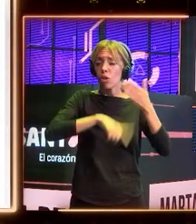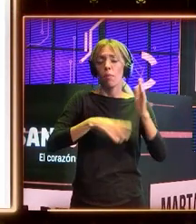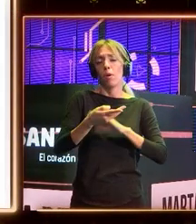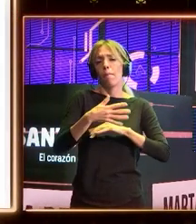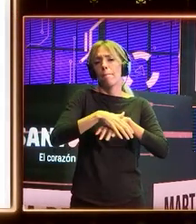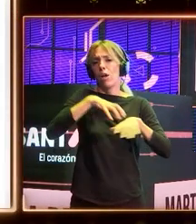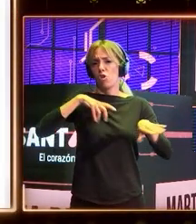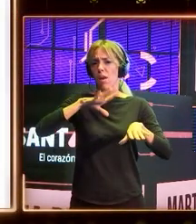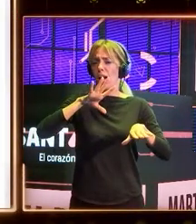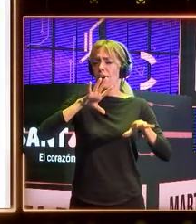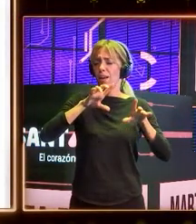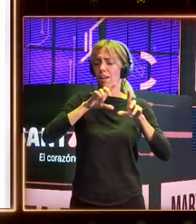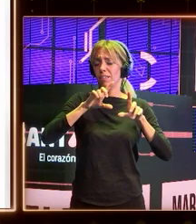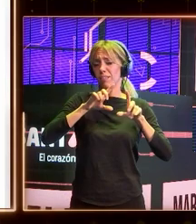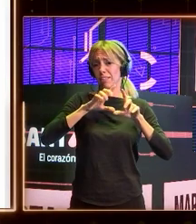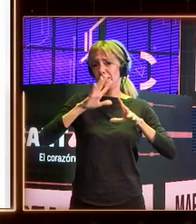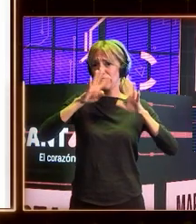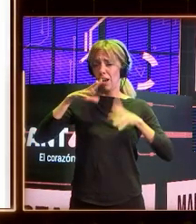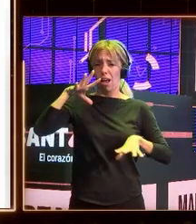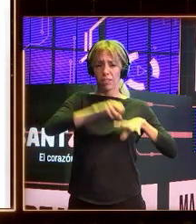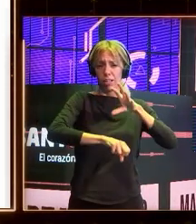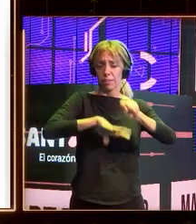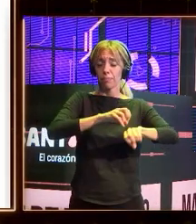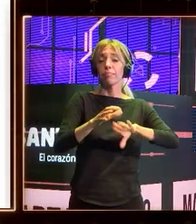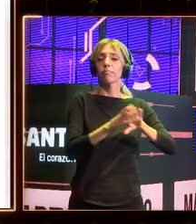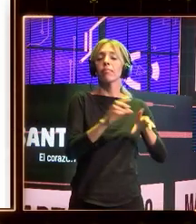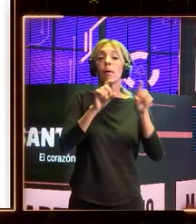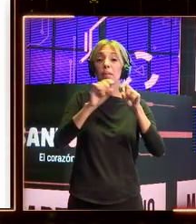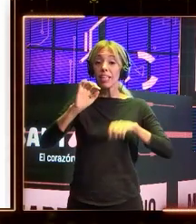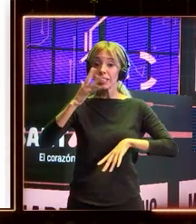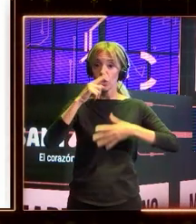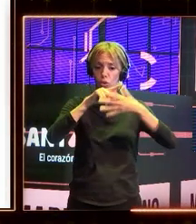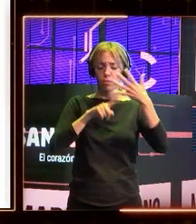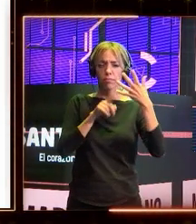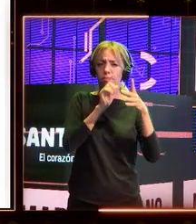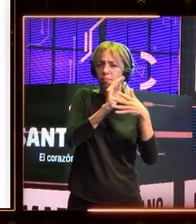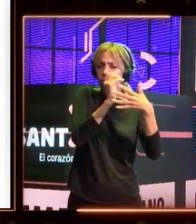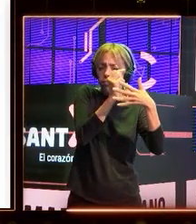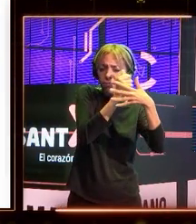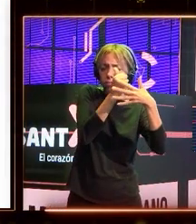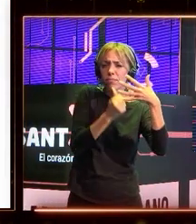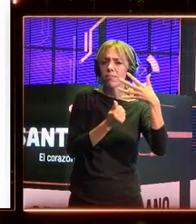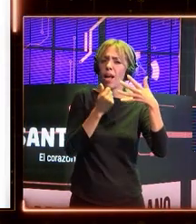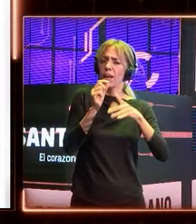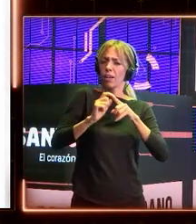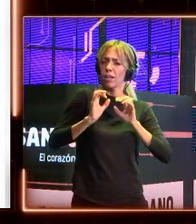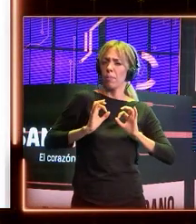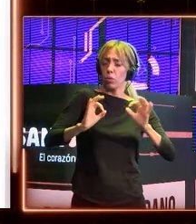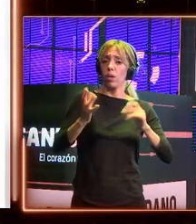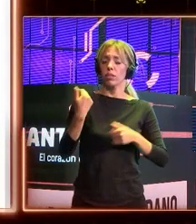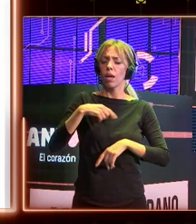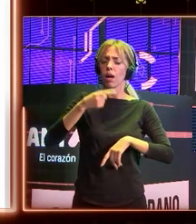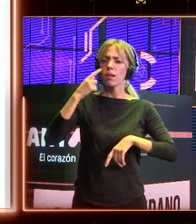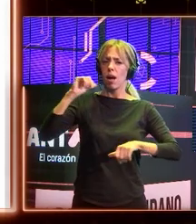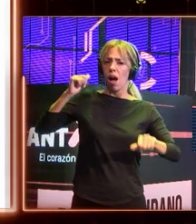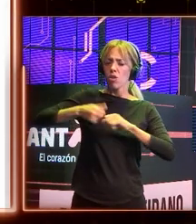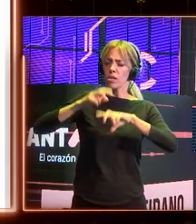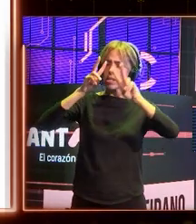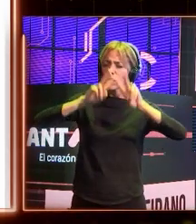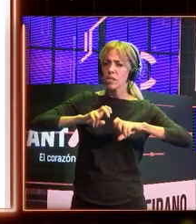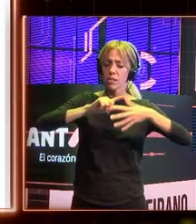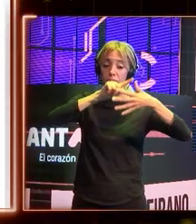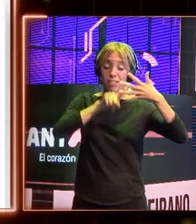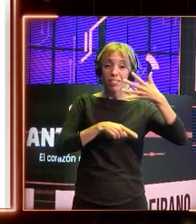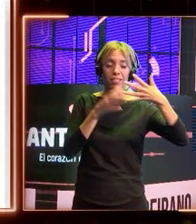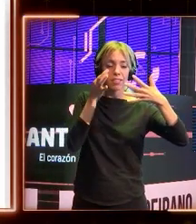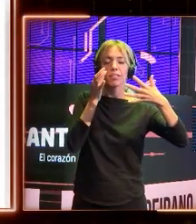Internet. Y estas empresas tienen unas características muy particulares que, después de años de investigación, ahora se